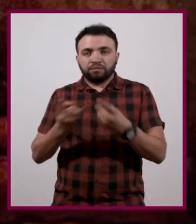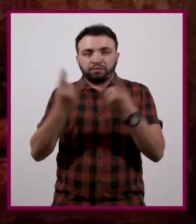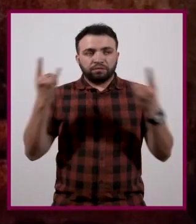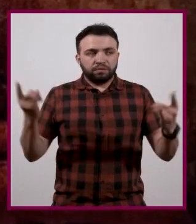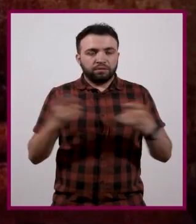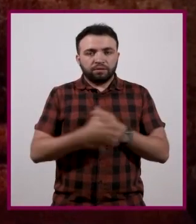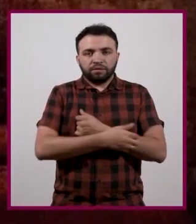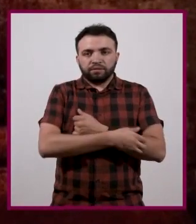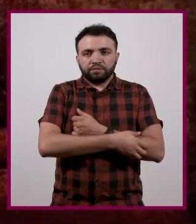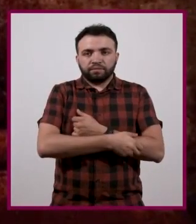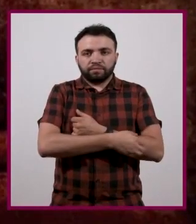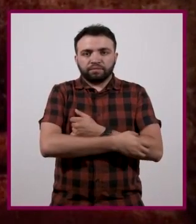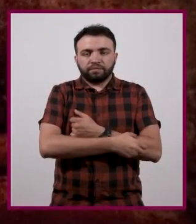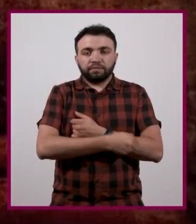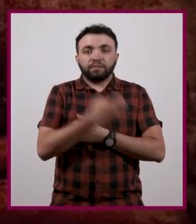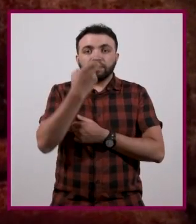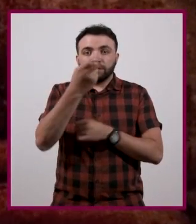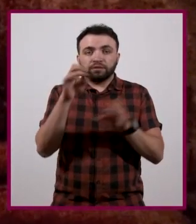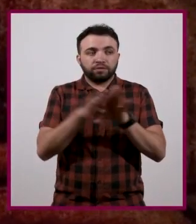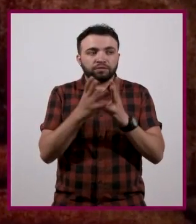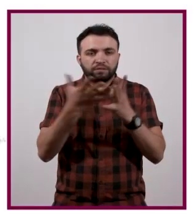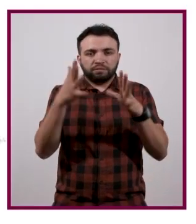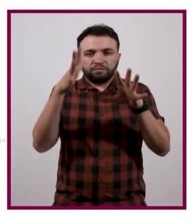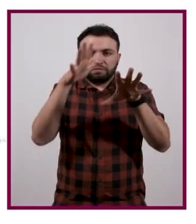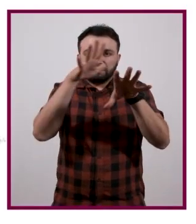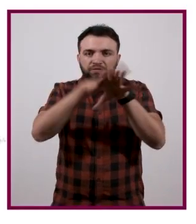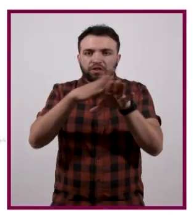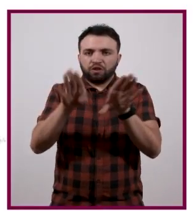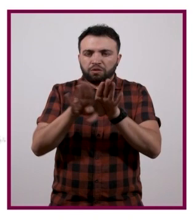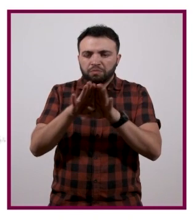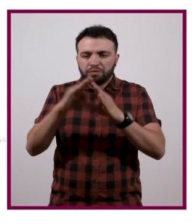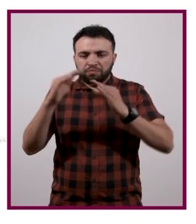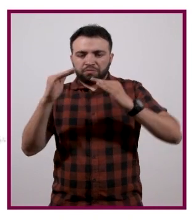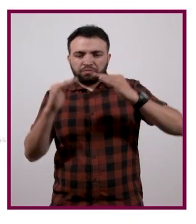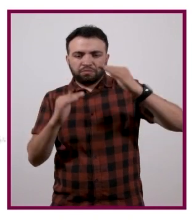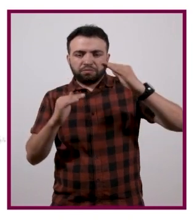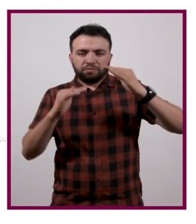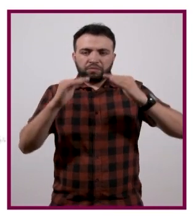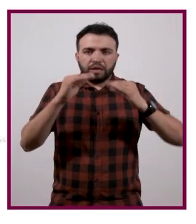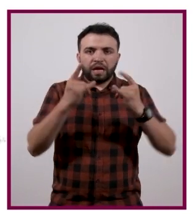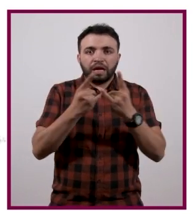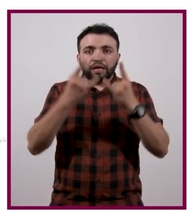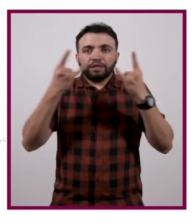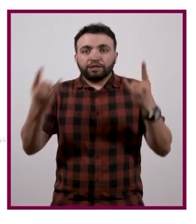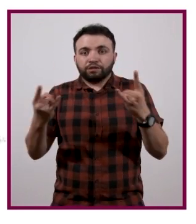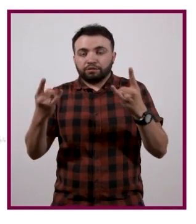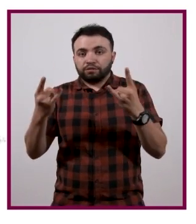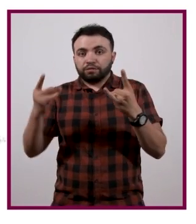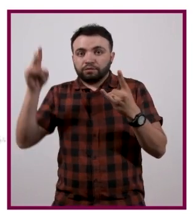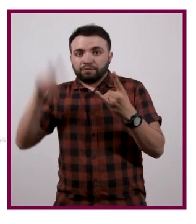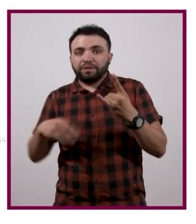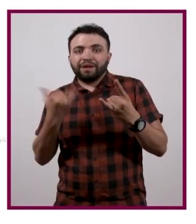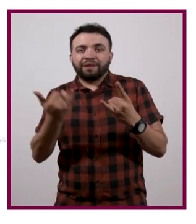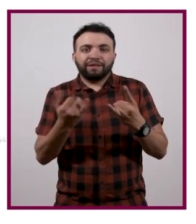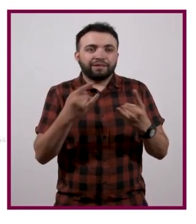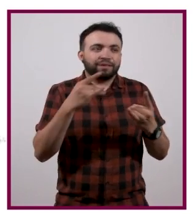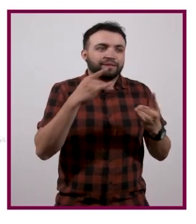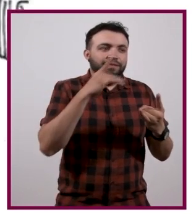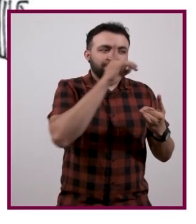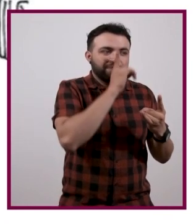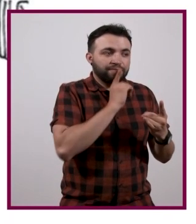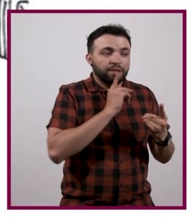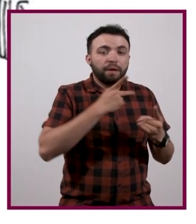histórico. Es una mezcla con un balance exacto entre historia y mito, por decirlo así. 13